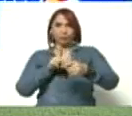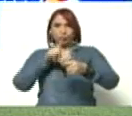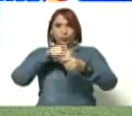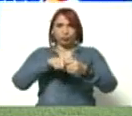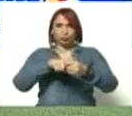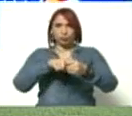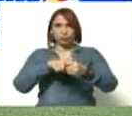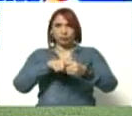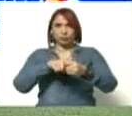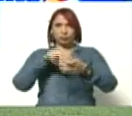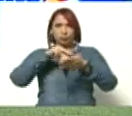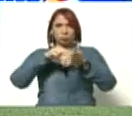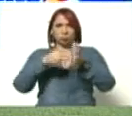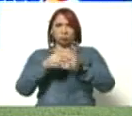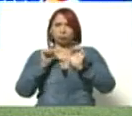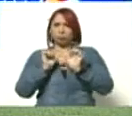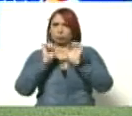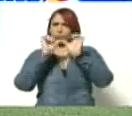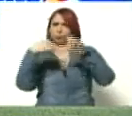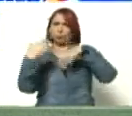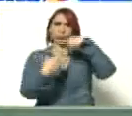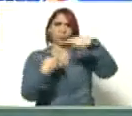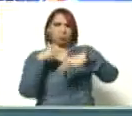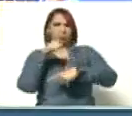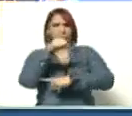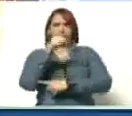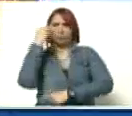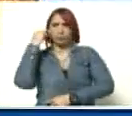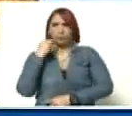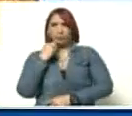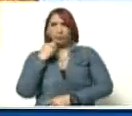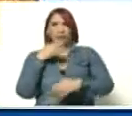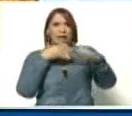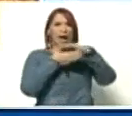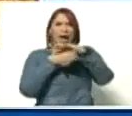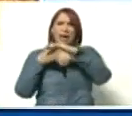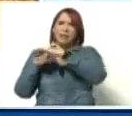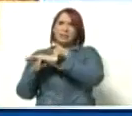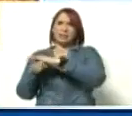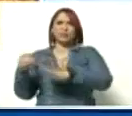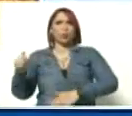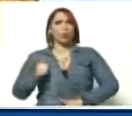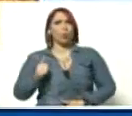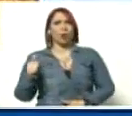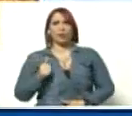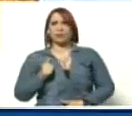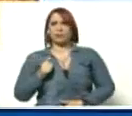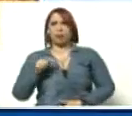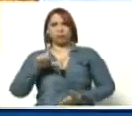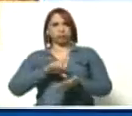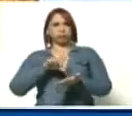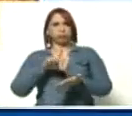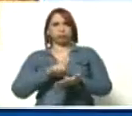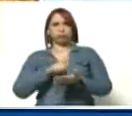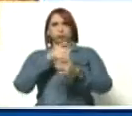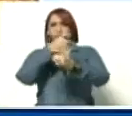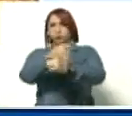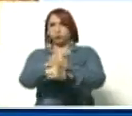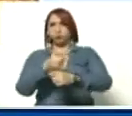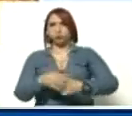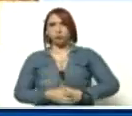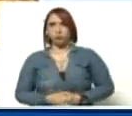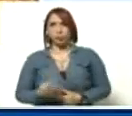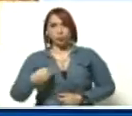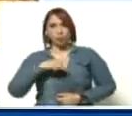bajo el concepto que ha mantenido la Revolución Bolivariana, de acceso a cualquier bachiller que se gradúe en